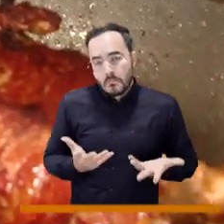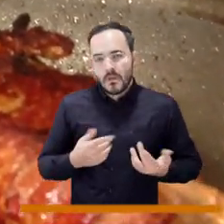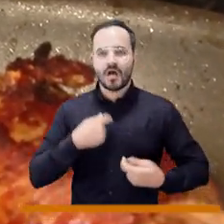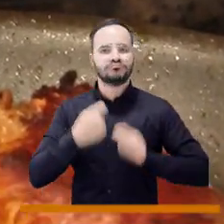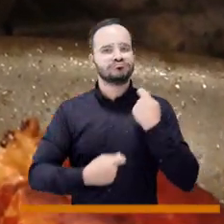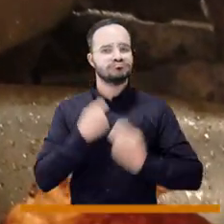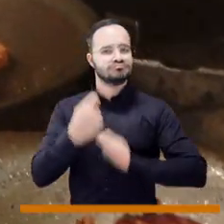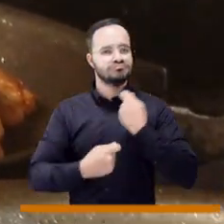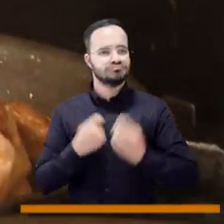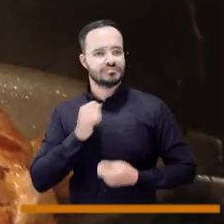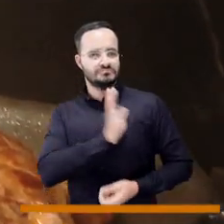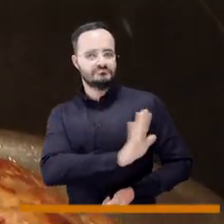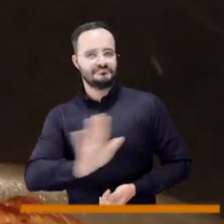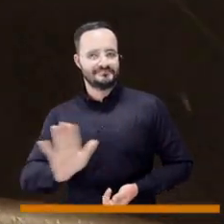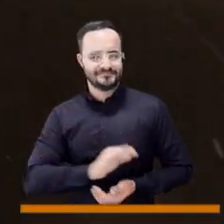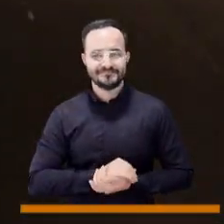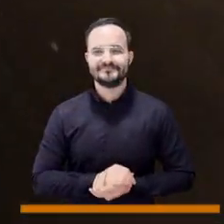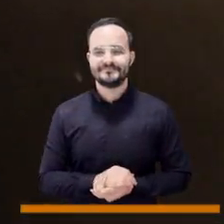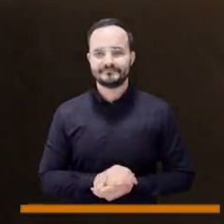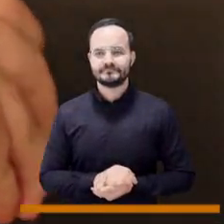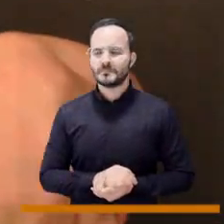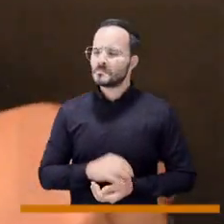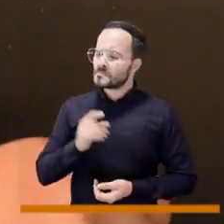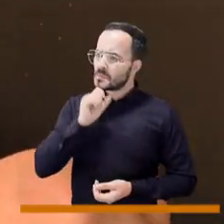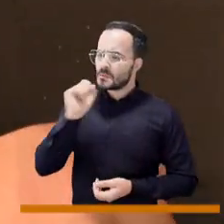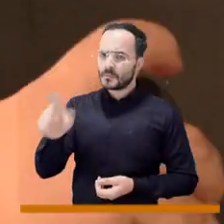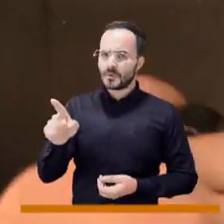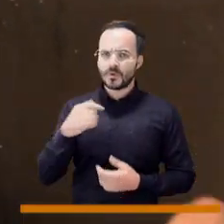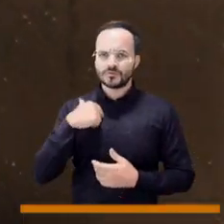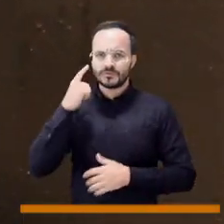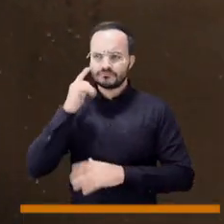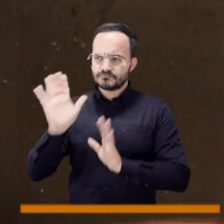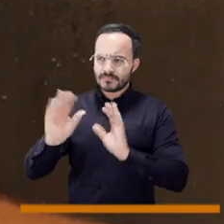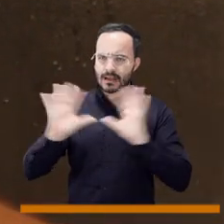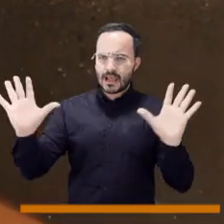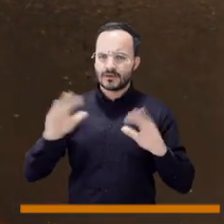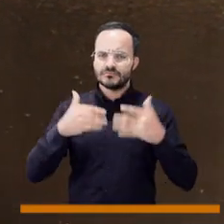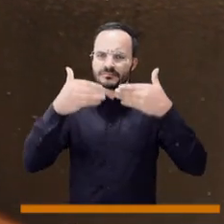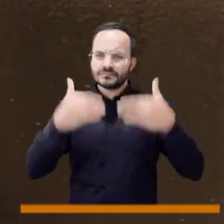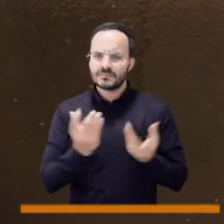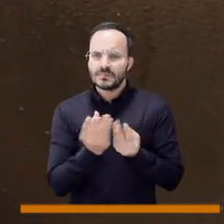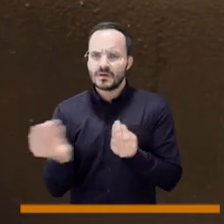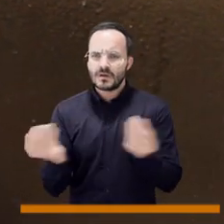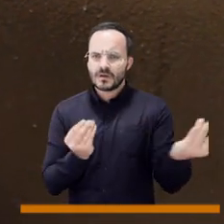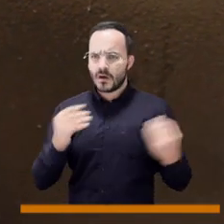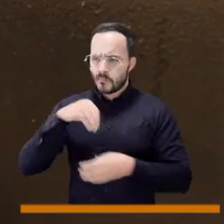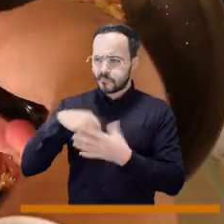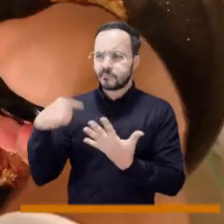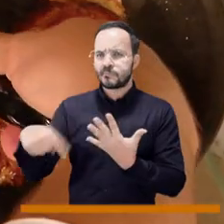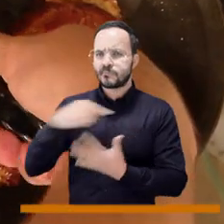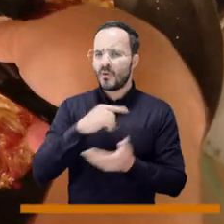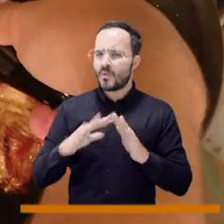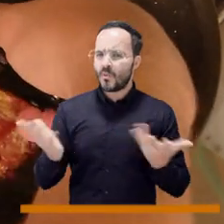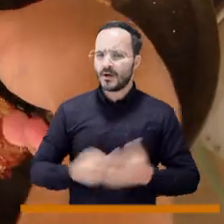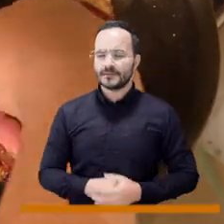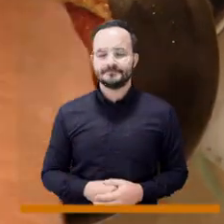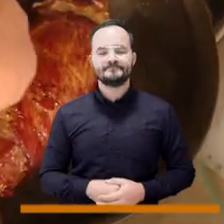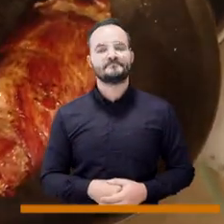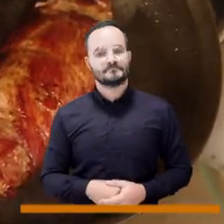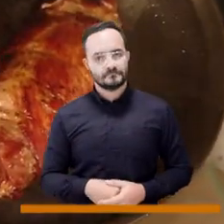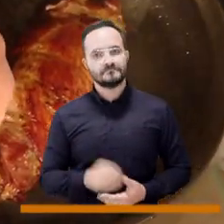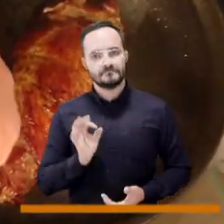o junto con su familia. Directora, especifiquemos un poco qué discapacidades atiende la institución. Bueno,